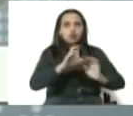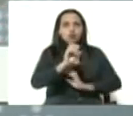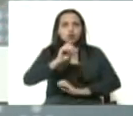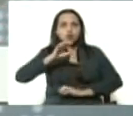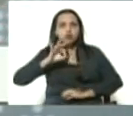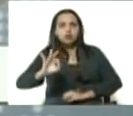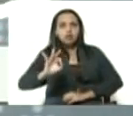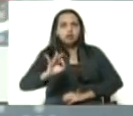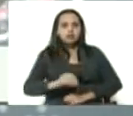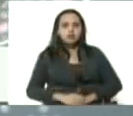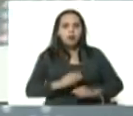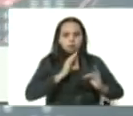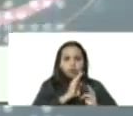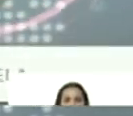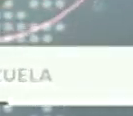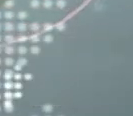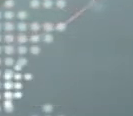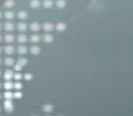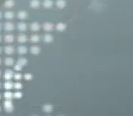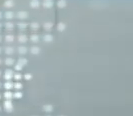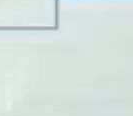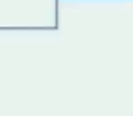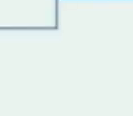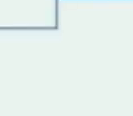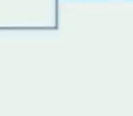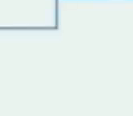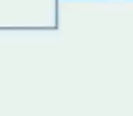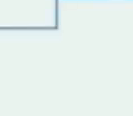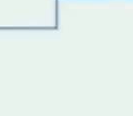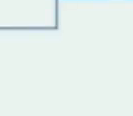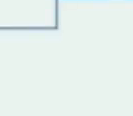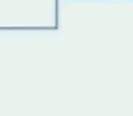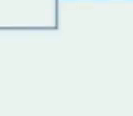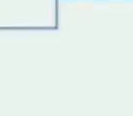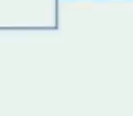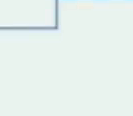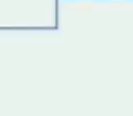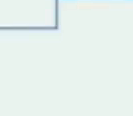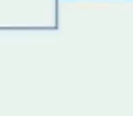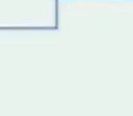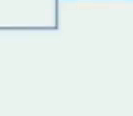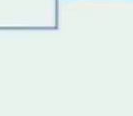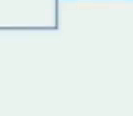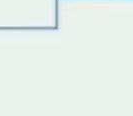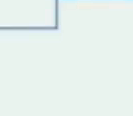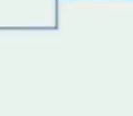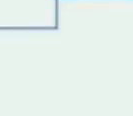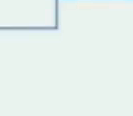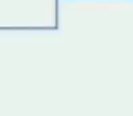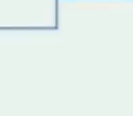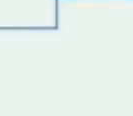8.803 casos, pero de esos 8.803 casos solamente están activos